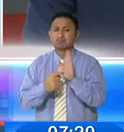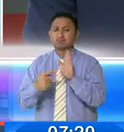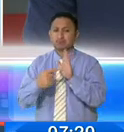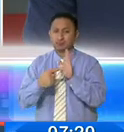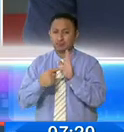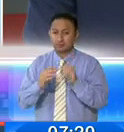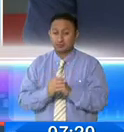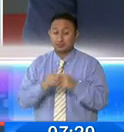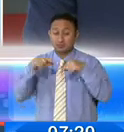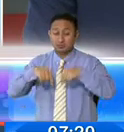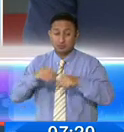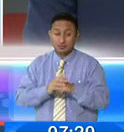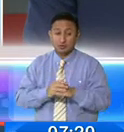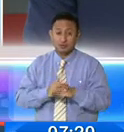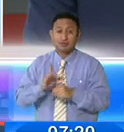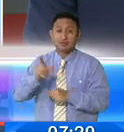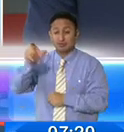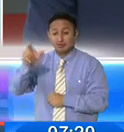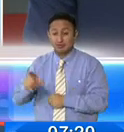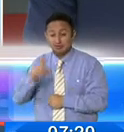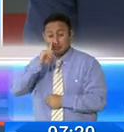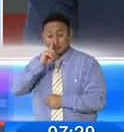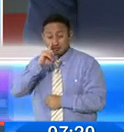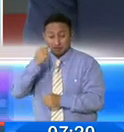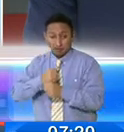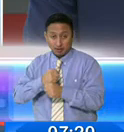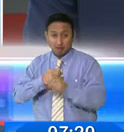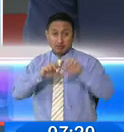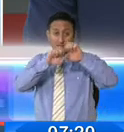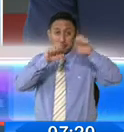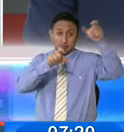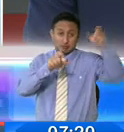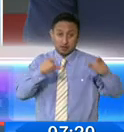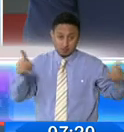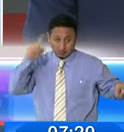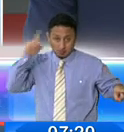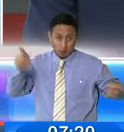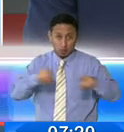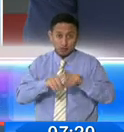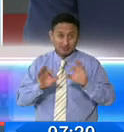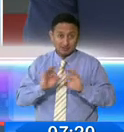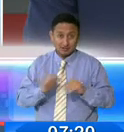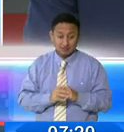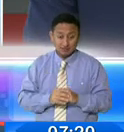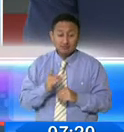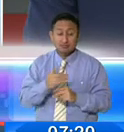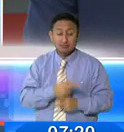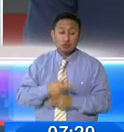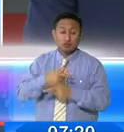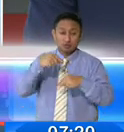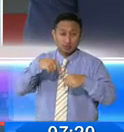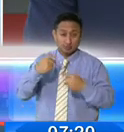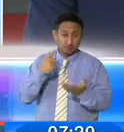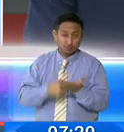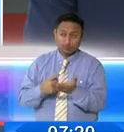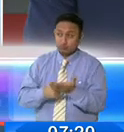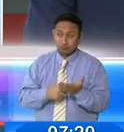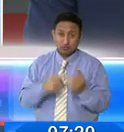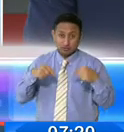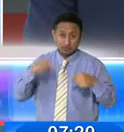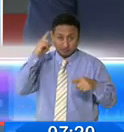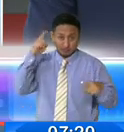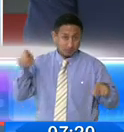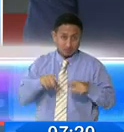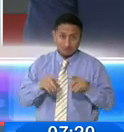existe un acuerdo entre trabajadores y empleadores, que se da dentro de las discusiones del Consejo de Salario, y lamentablemente no se llegó a un